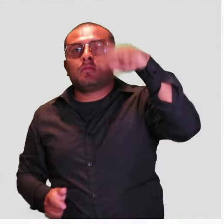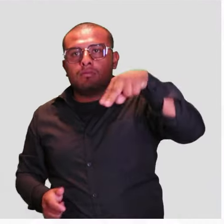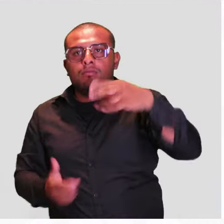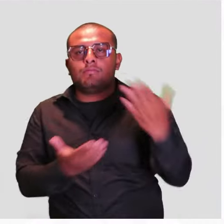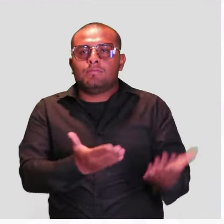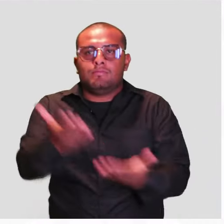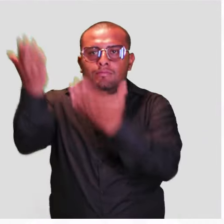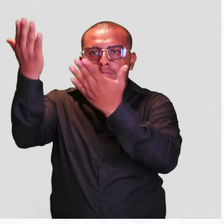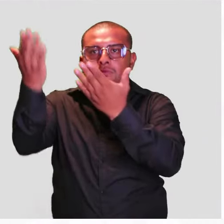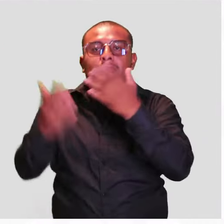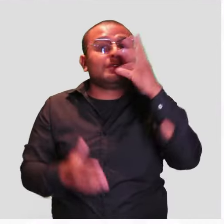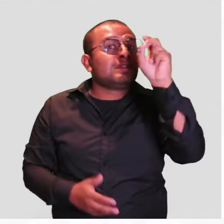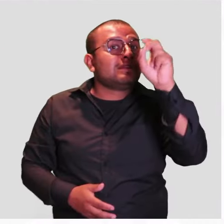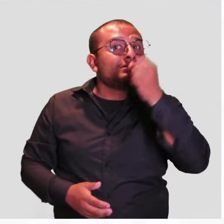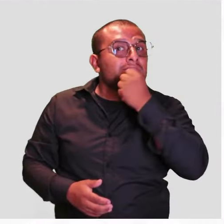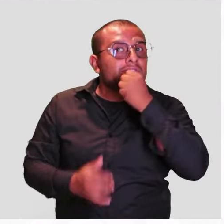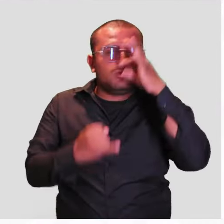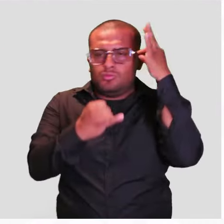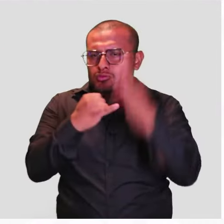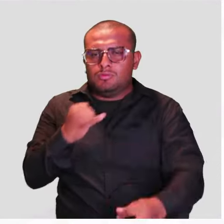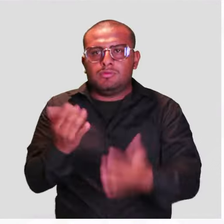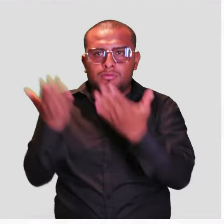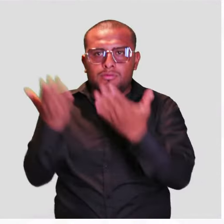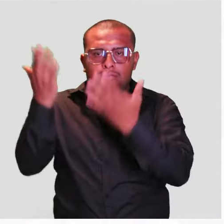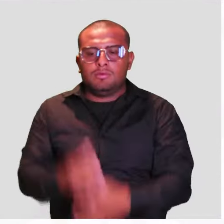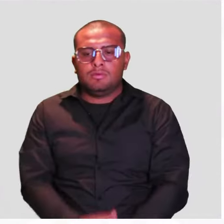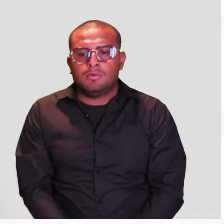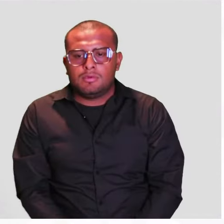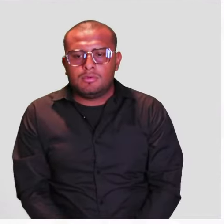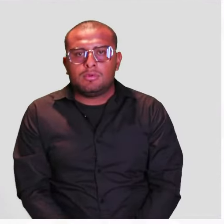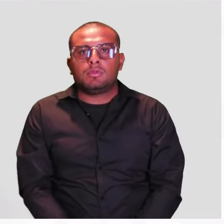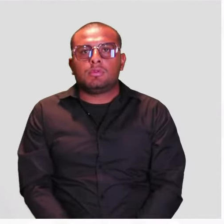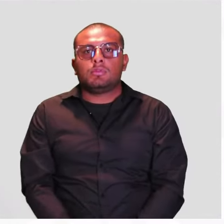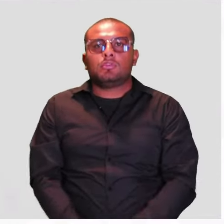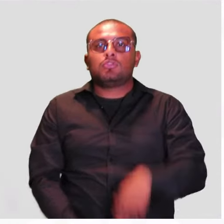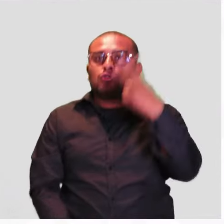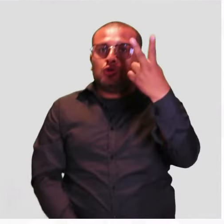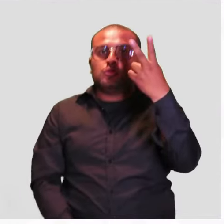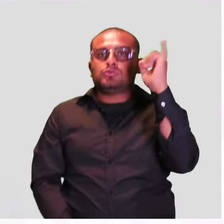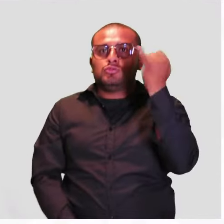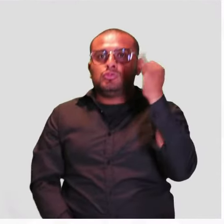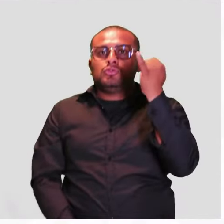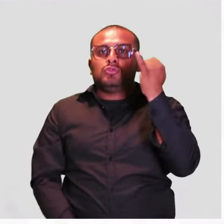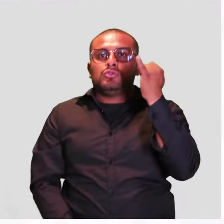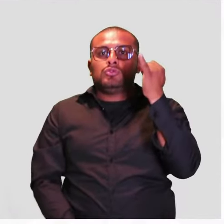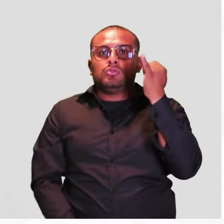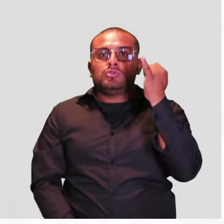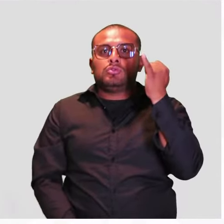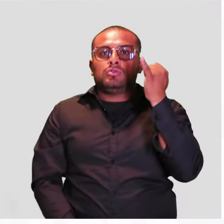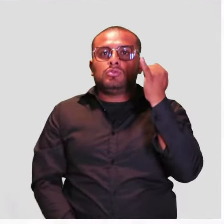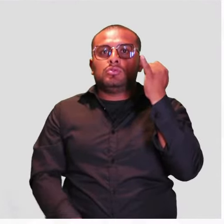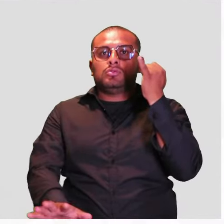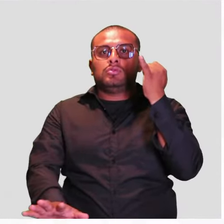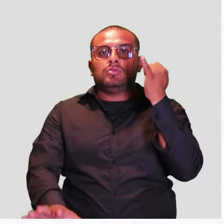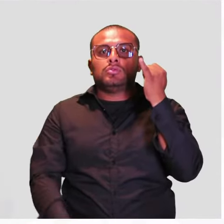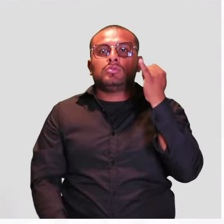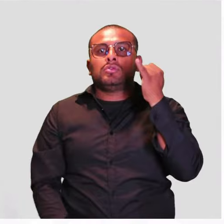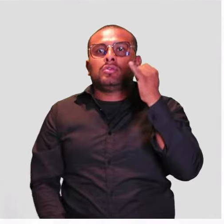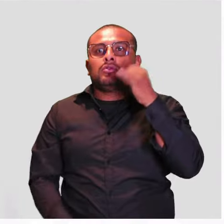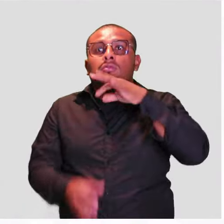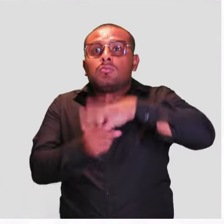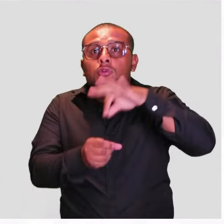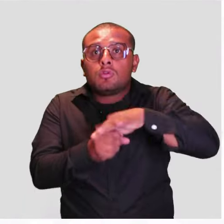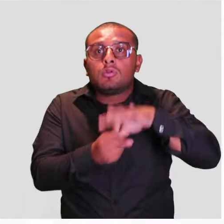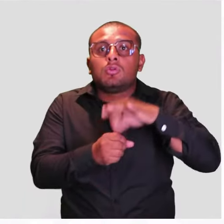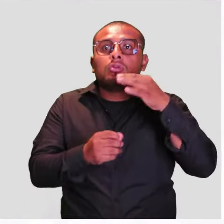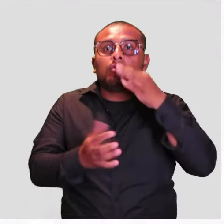candidato, para su mensaje final. Adelante. El 2 de junio no se trata únicamente de votar a quien será el presidente